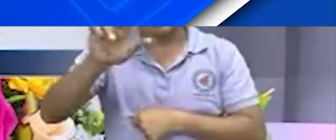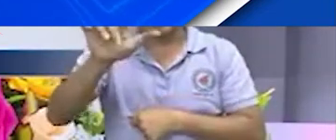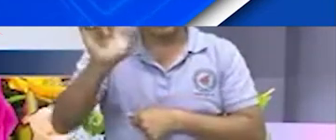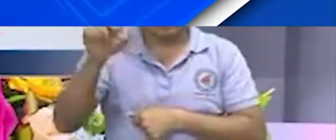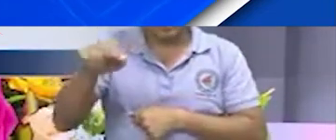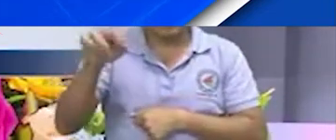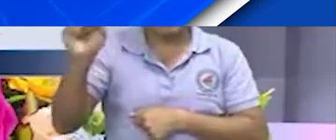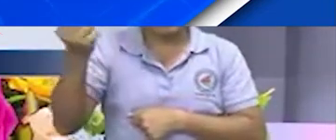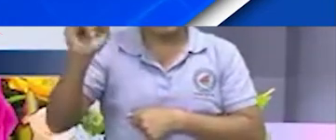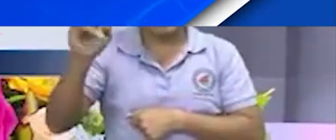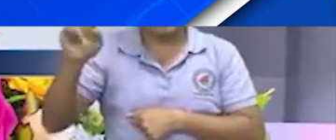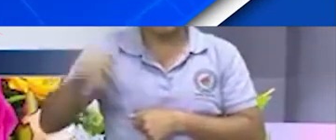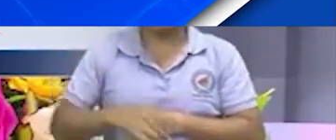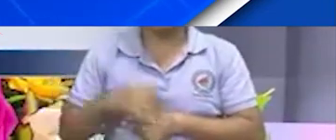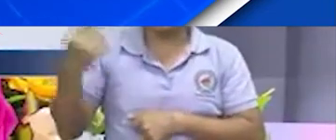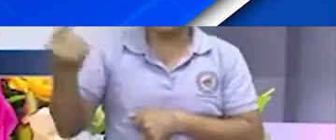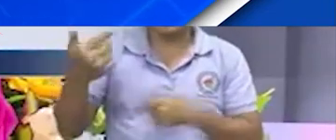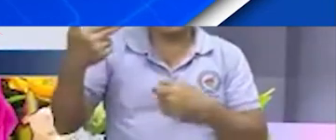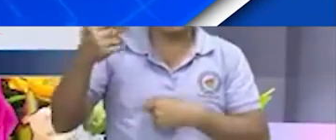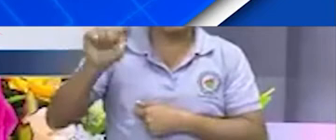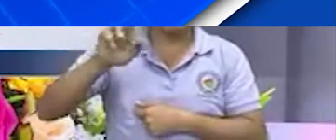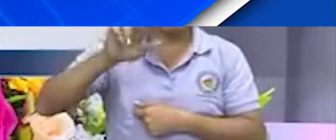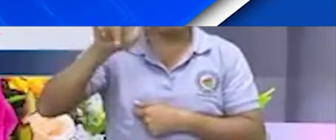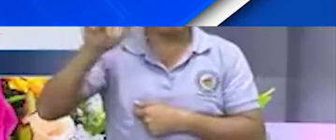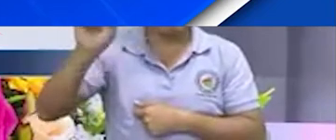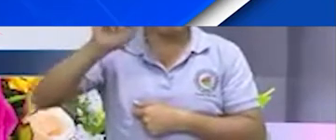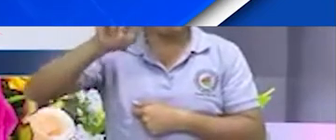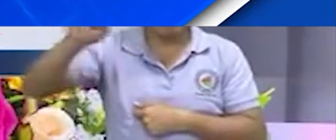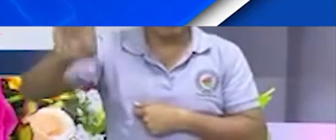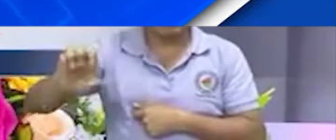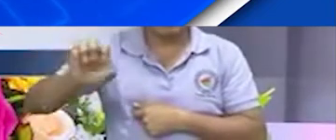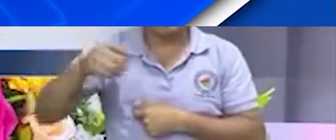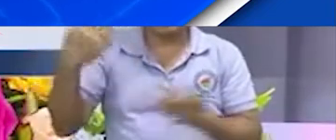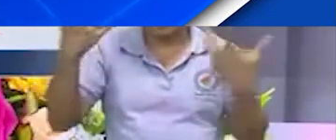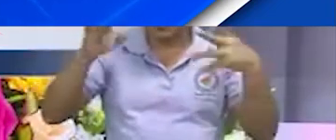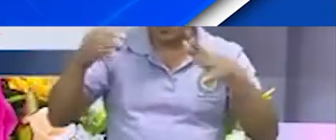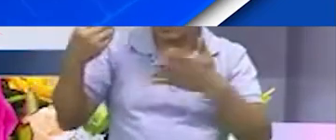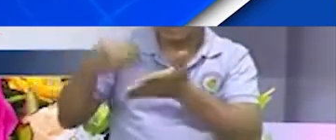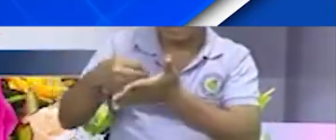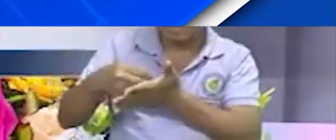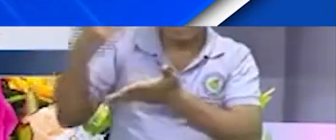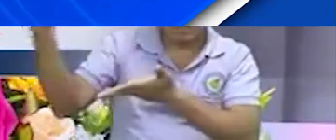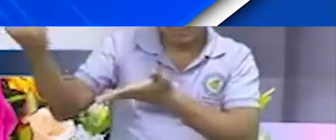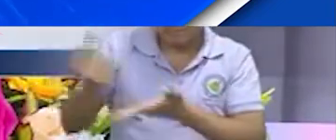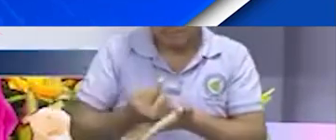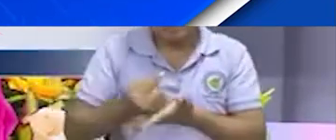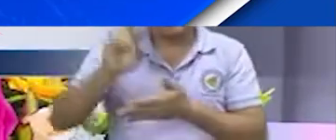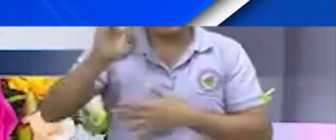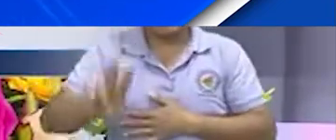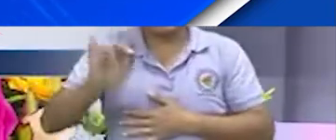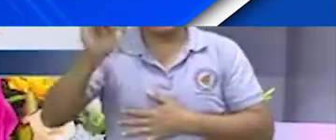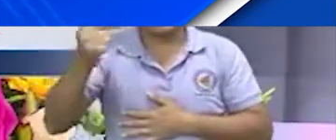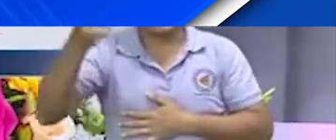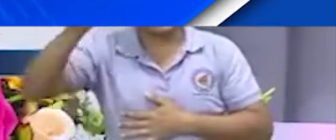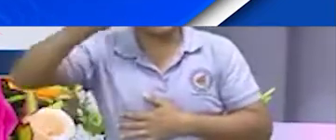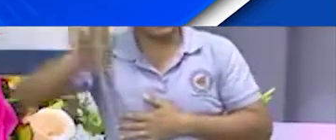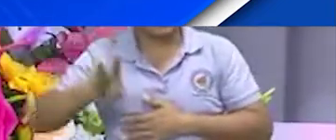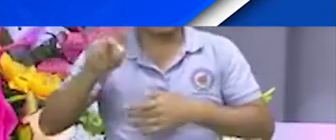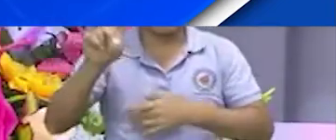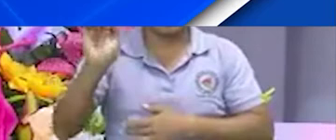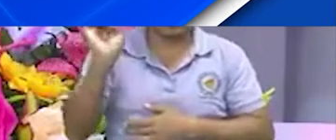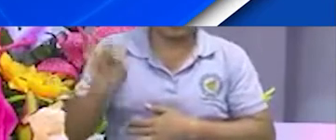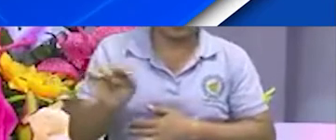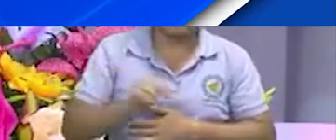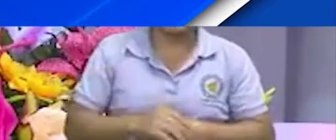atendimos a Charlotte con productos de importación 272 toneladas